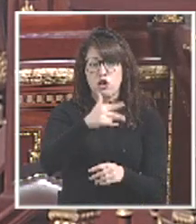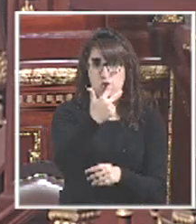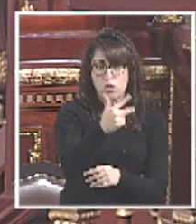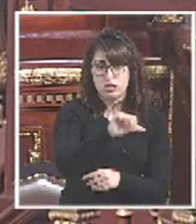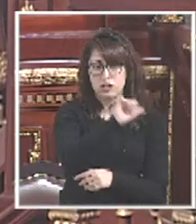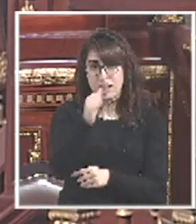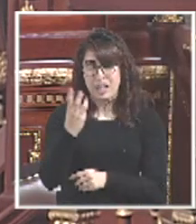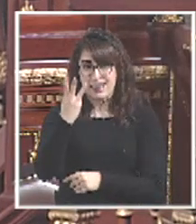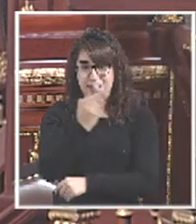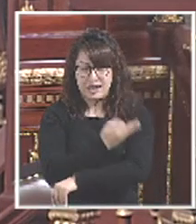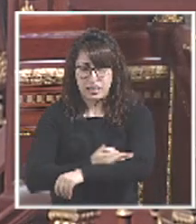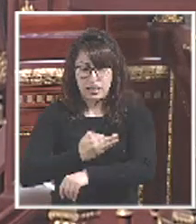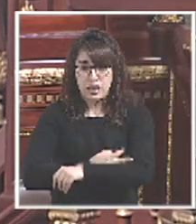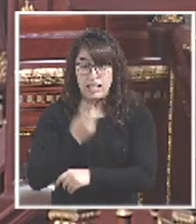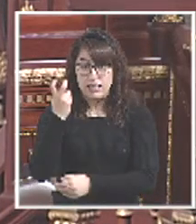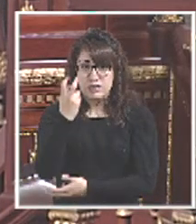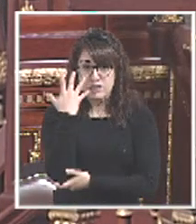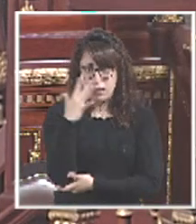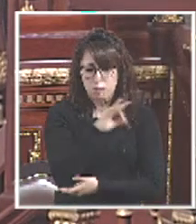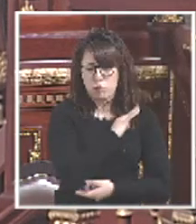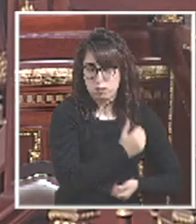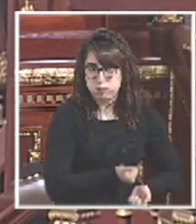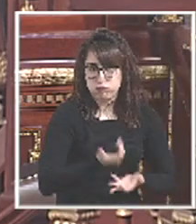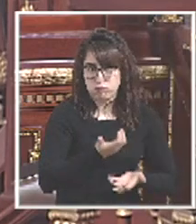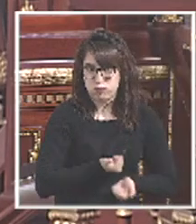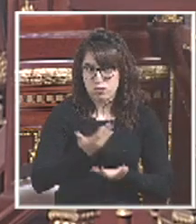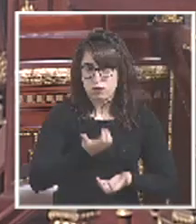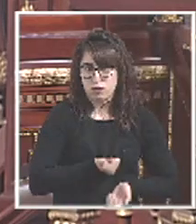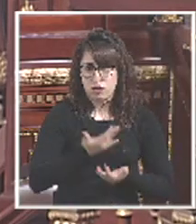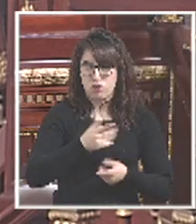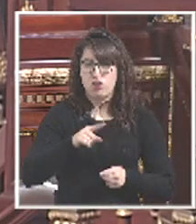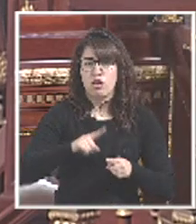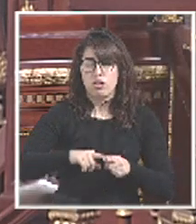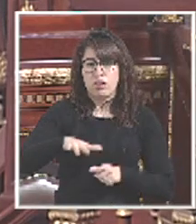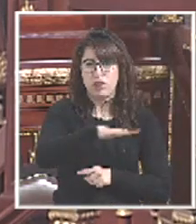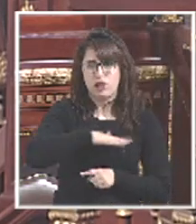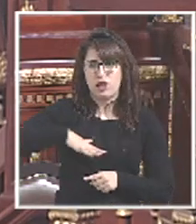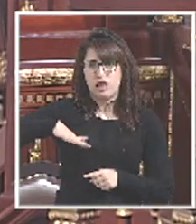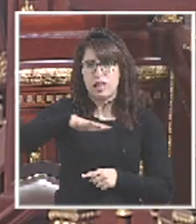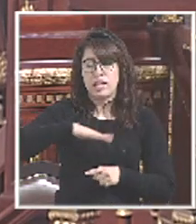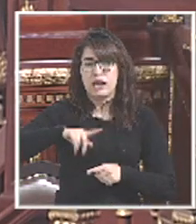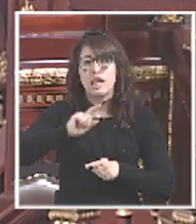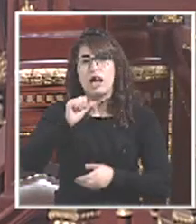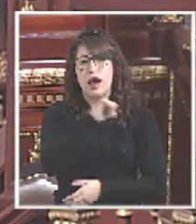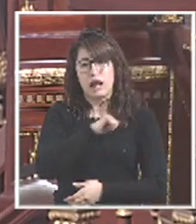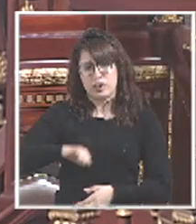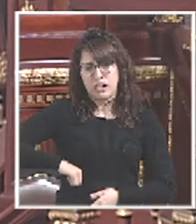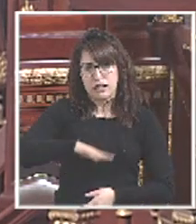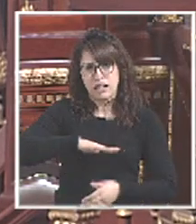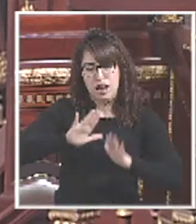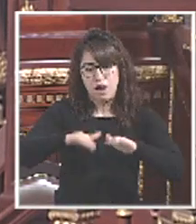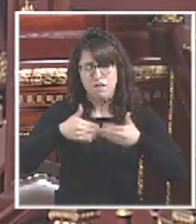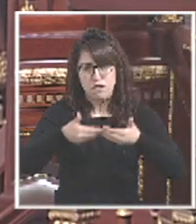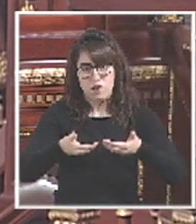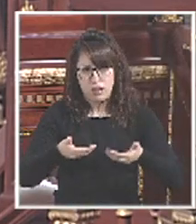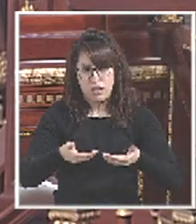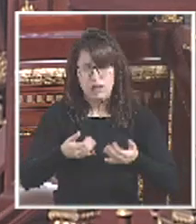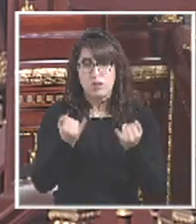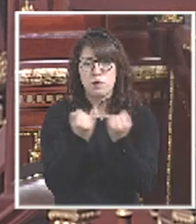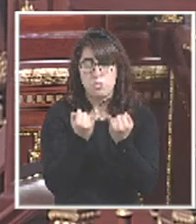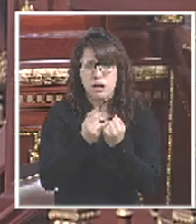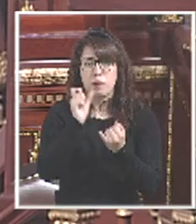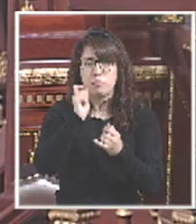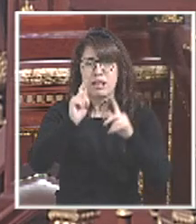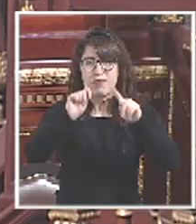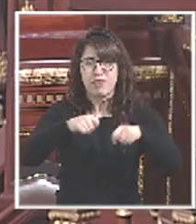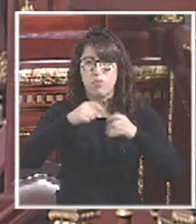horas, los arbolitos secos se podrán entregar en las explanadas de las 16 alcaldías, así como las tiendas Walmart